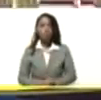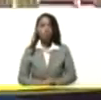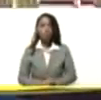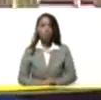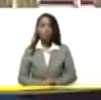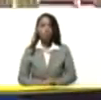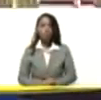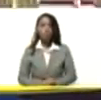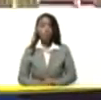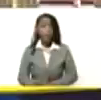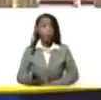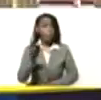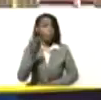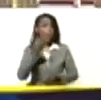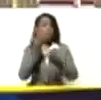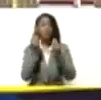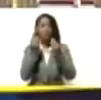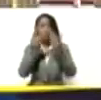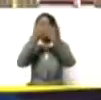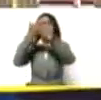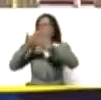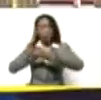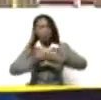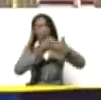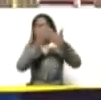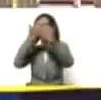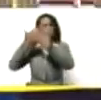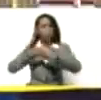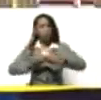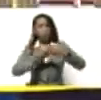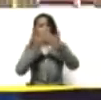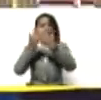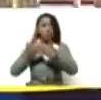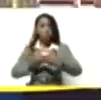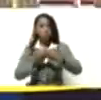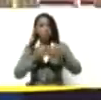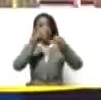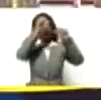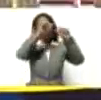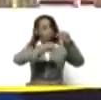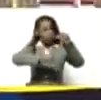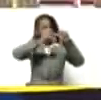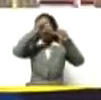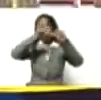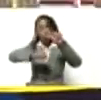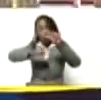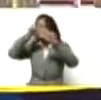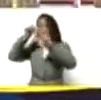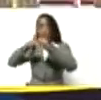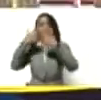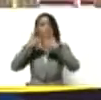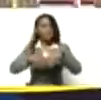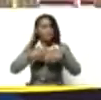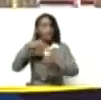y ameritó mucho estudio revisión mucha reflexión